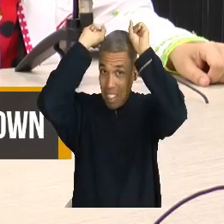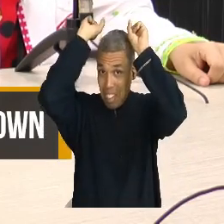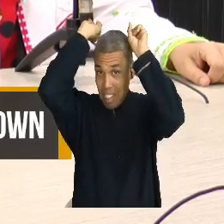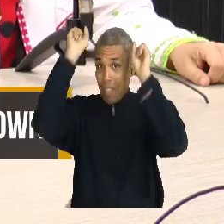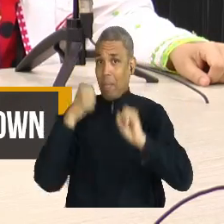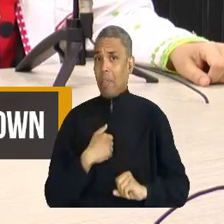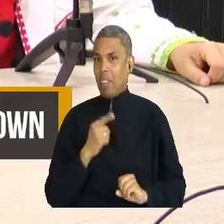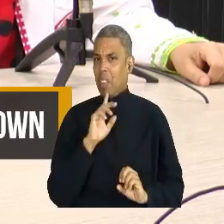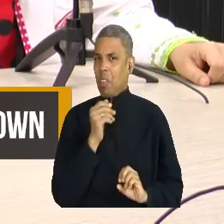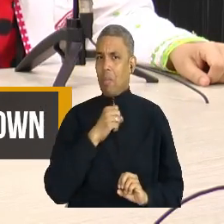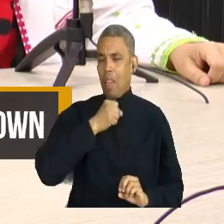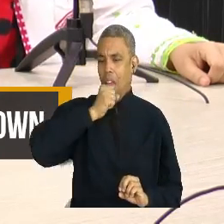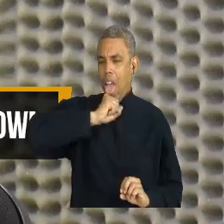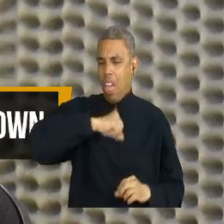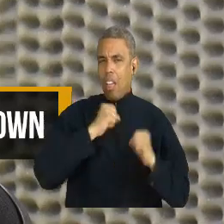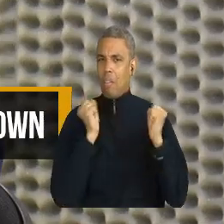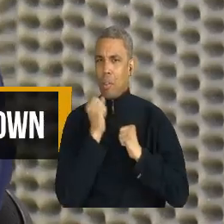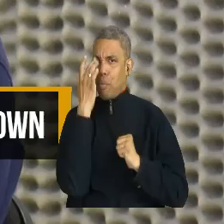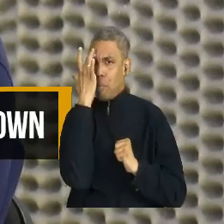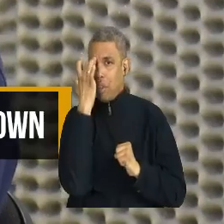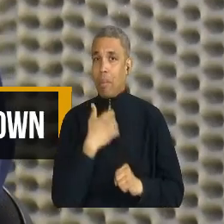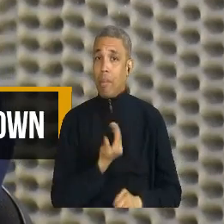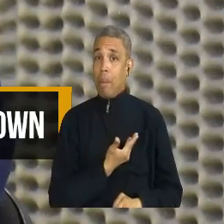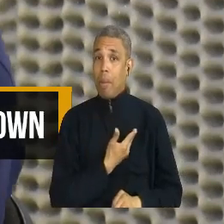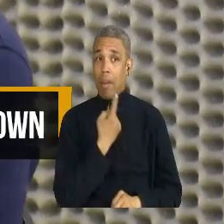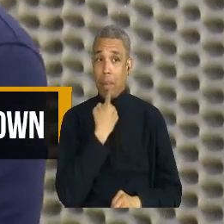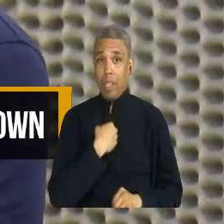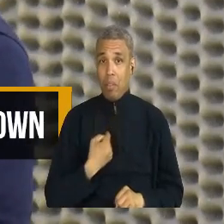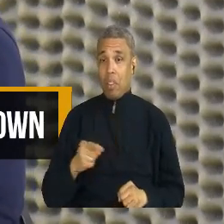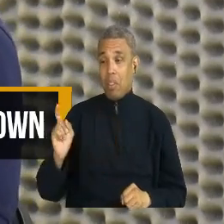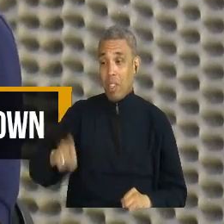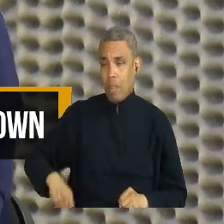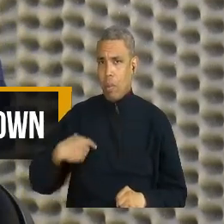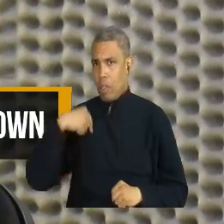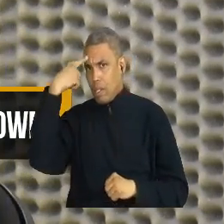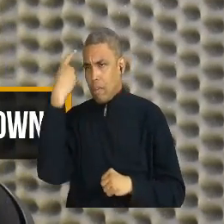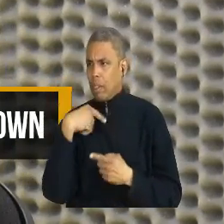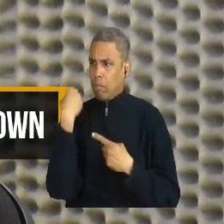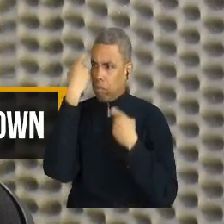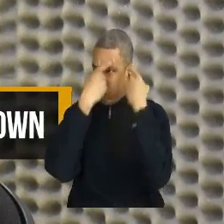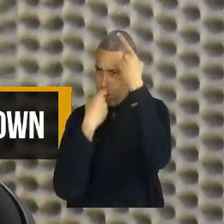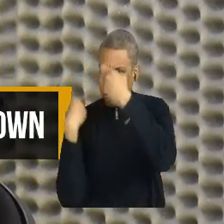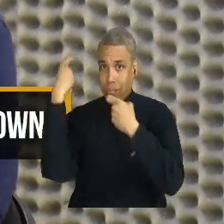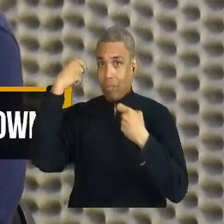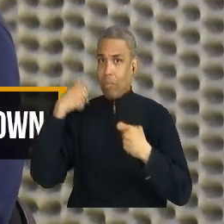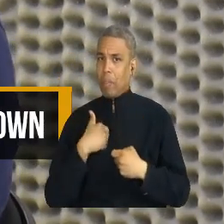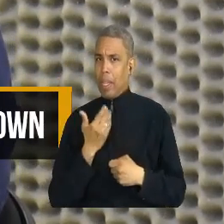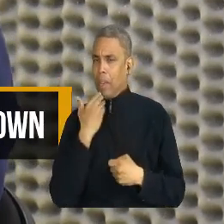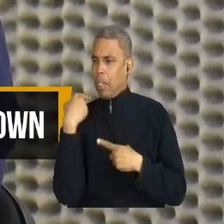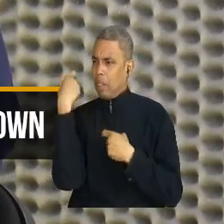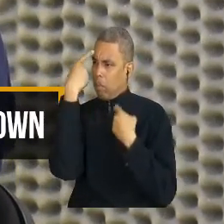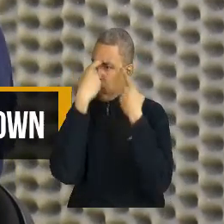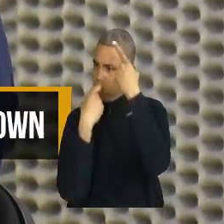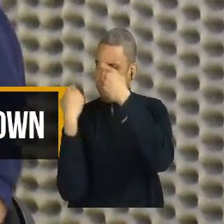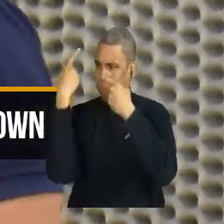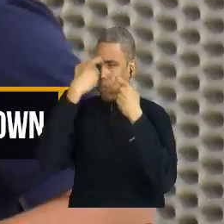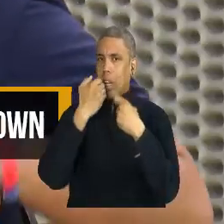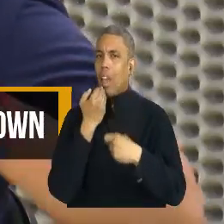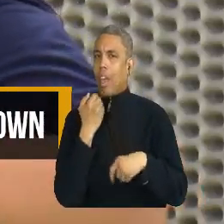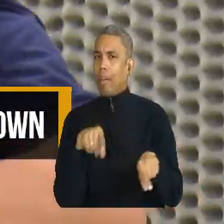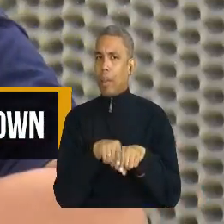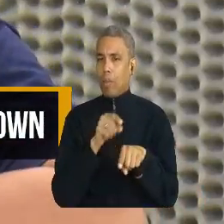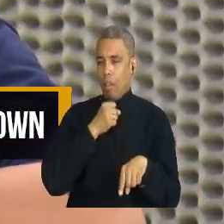muy coqueta. Pero ¿quién no se va a derretir mirando esas? Yo estoy fascinada con tus paletas. Mira, enamorada. Uno